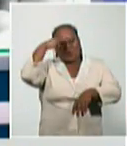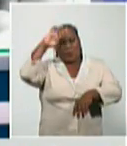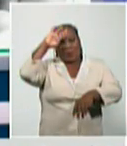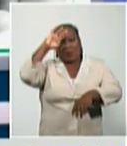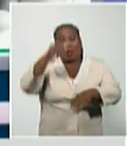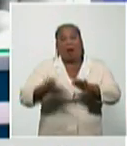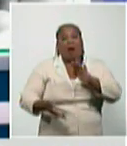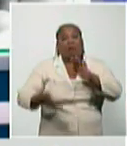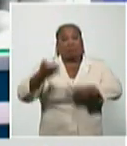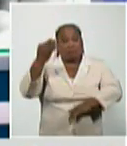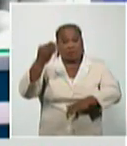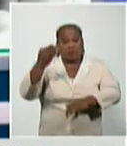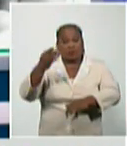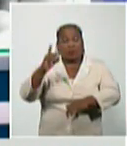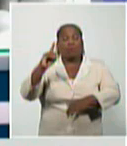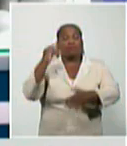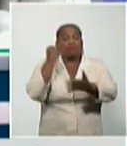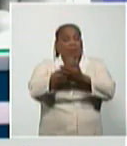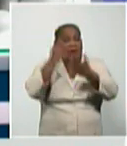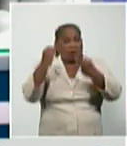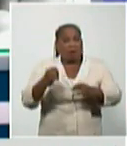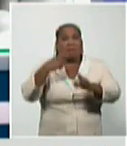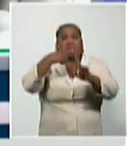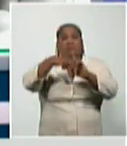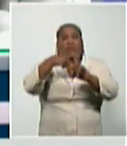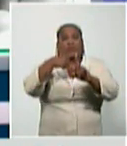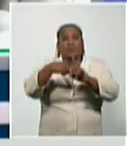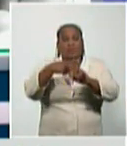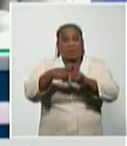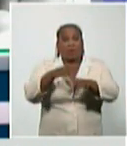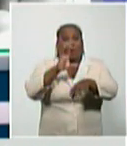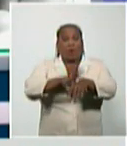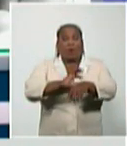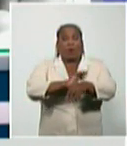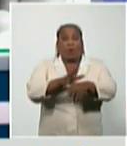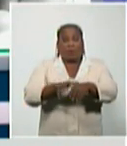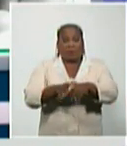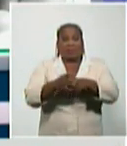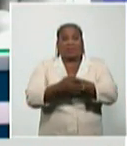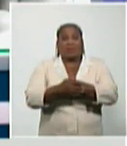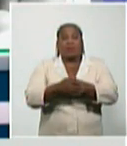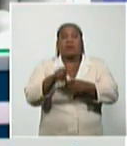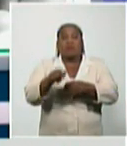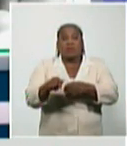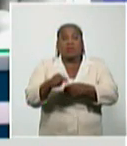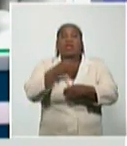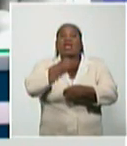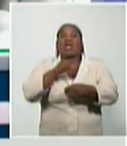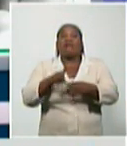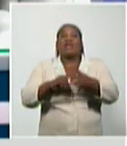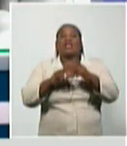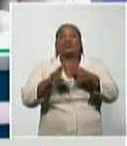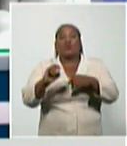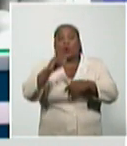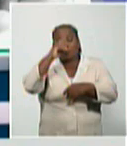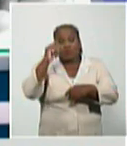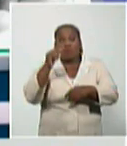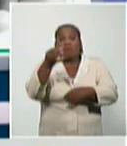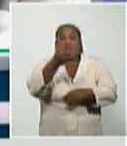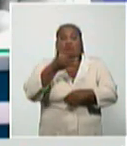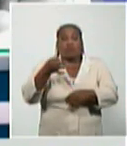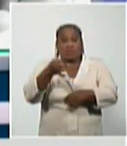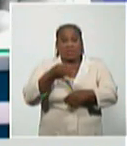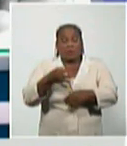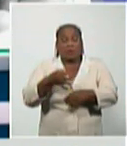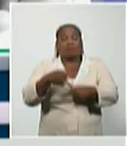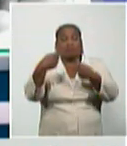de diagnósticos positivos de COVID-19 y eventos en el municipio determinaron la decisión del Consejo de Defensa Provincial,